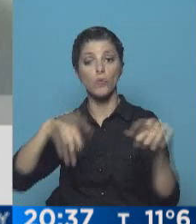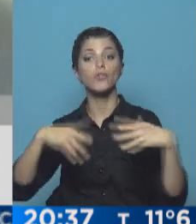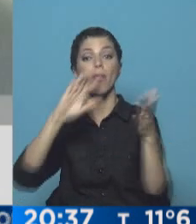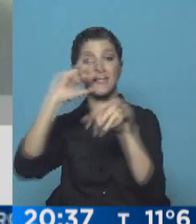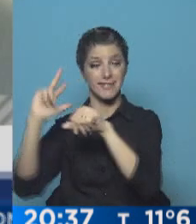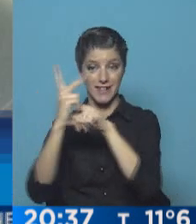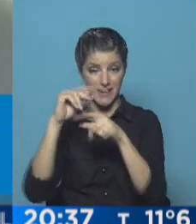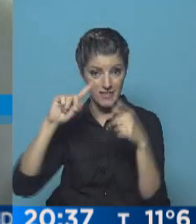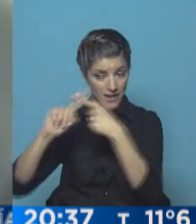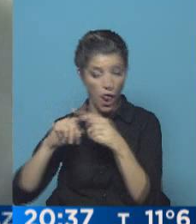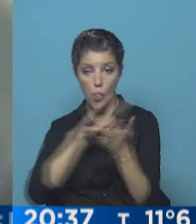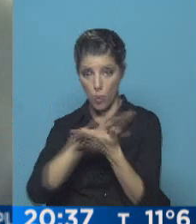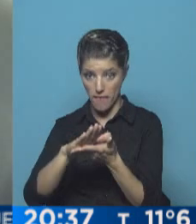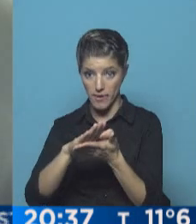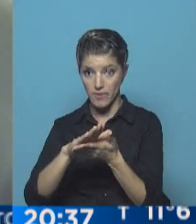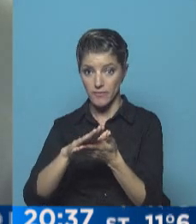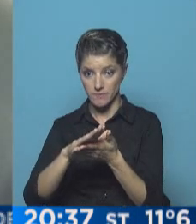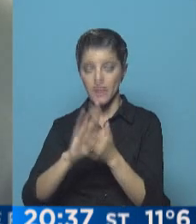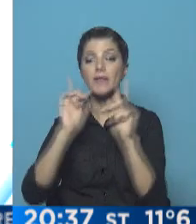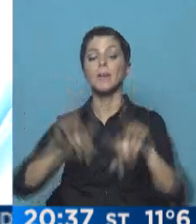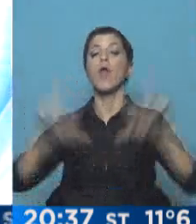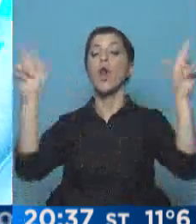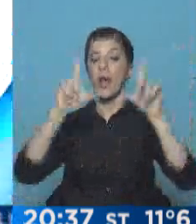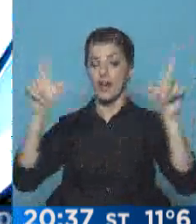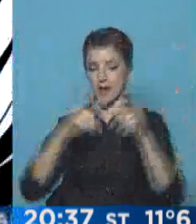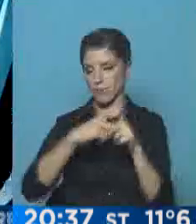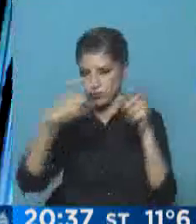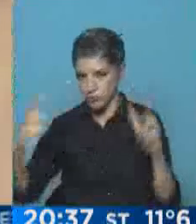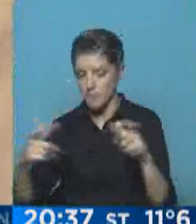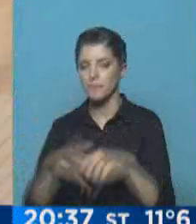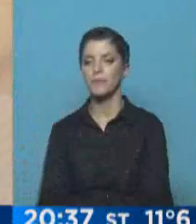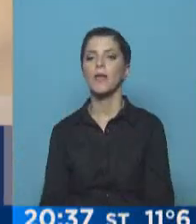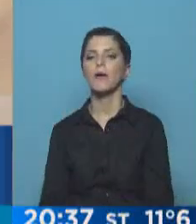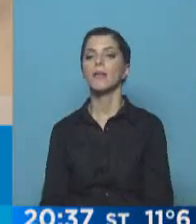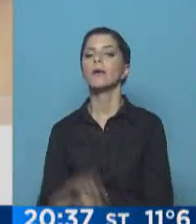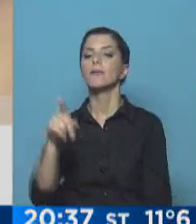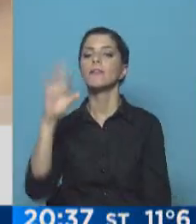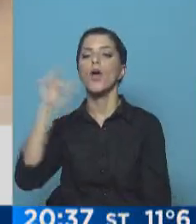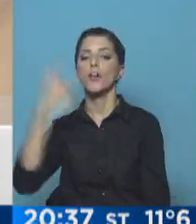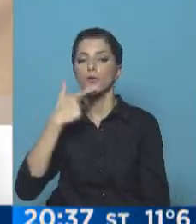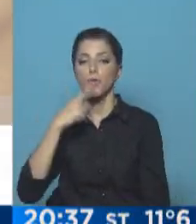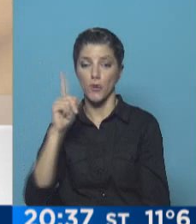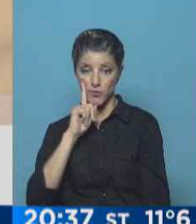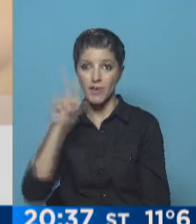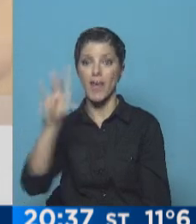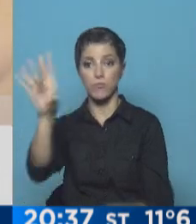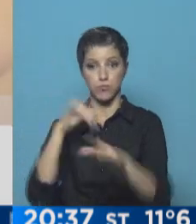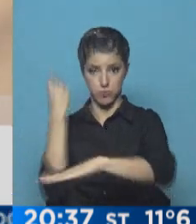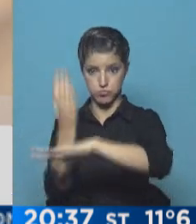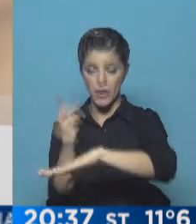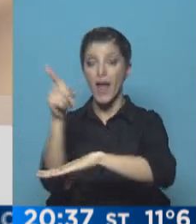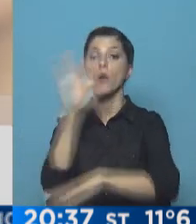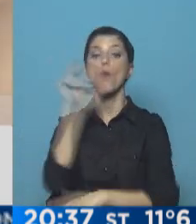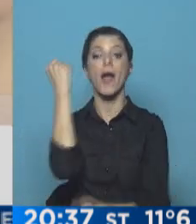la ampliación de oferta de canales de aire. La designación de Delfina Rossi en El Nación. La economista de 26